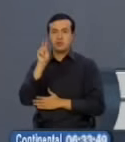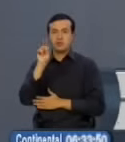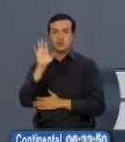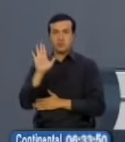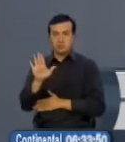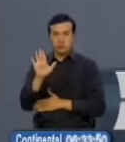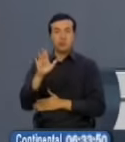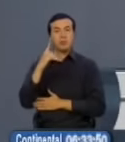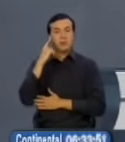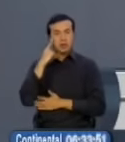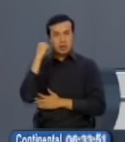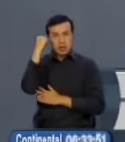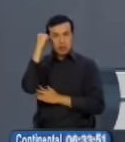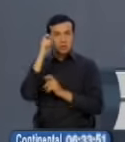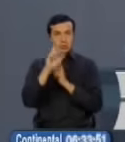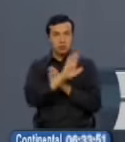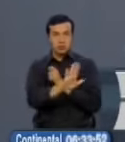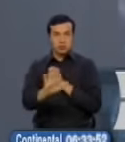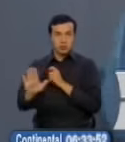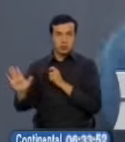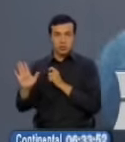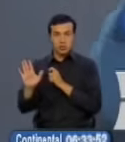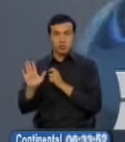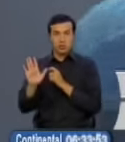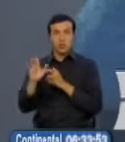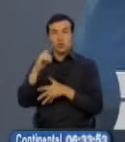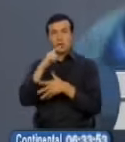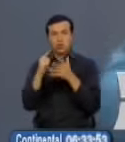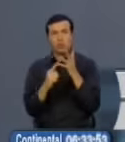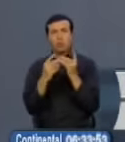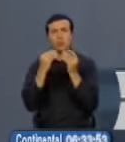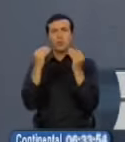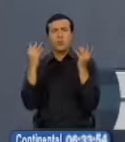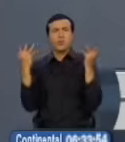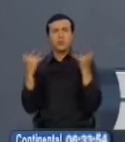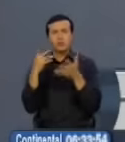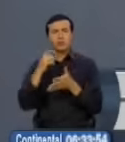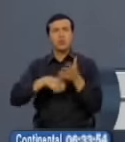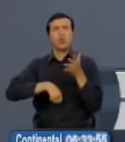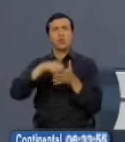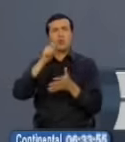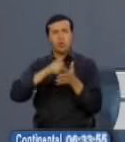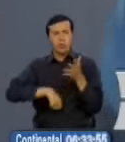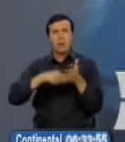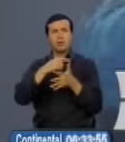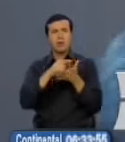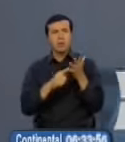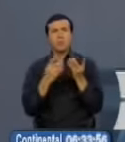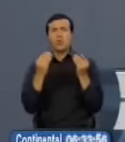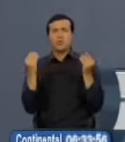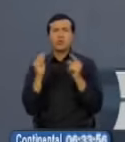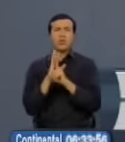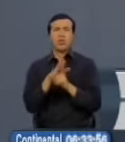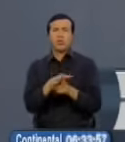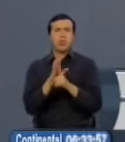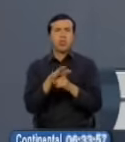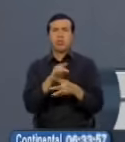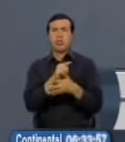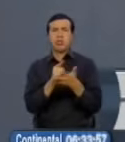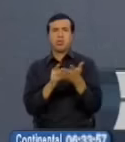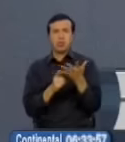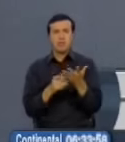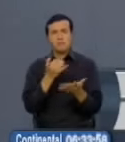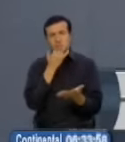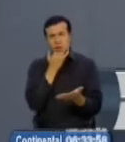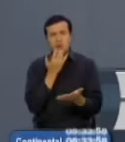de los usuarios alrededor de las prohibiciones de una serie de exclusiones que también se convertían en abuso